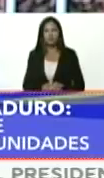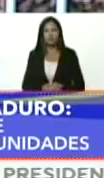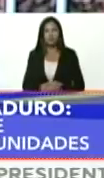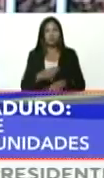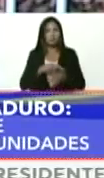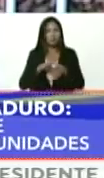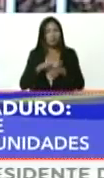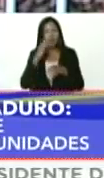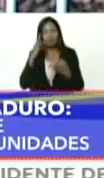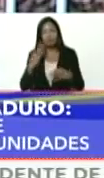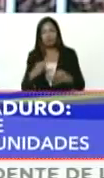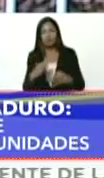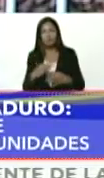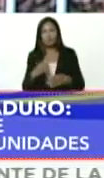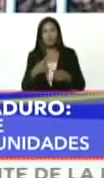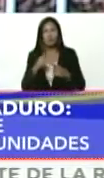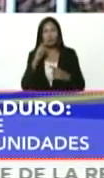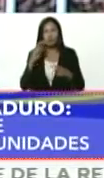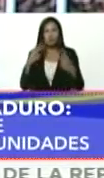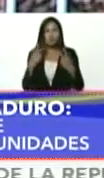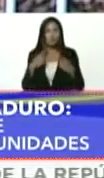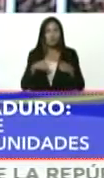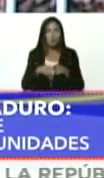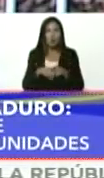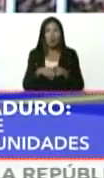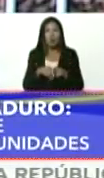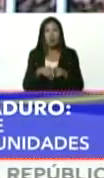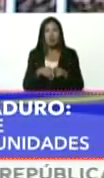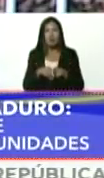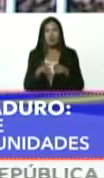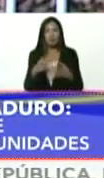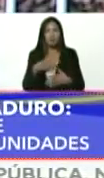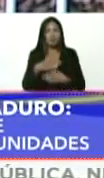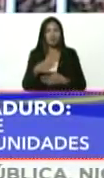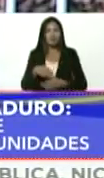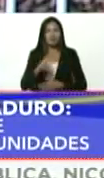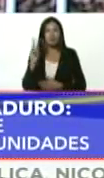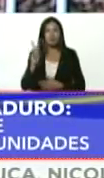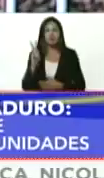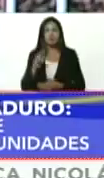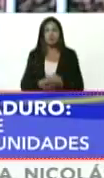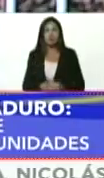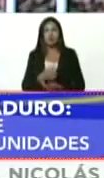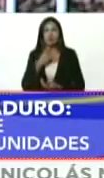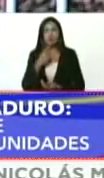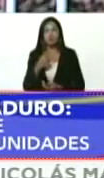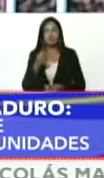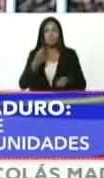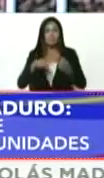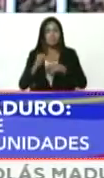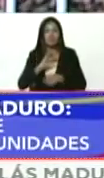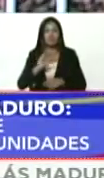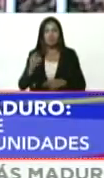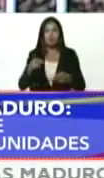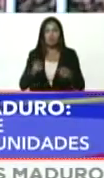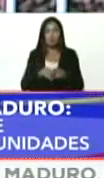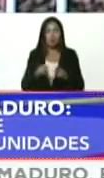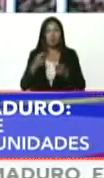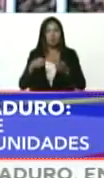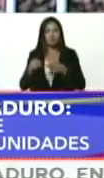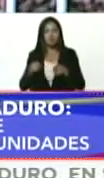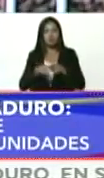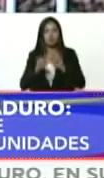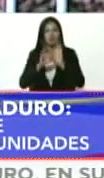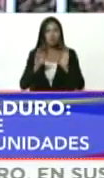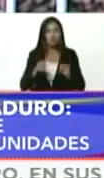perdonan el tono, pero a mí me indigna mucho cuando tiene que ver con los intereses de Venezuela. Y que unos vendepatres estén por el mundo negociando la riqueza,